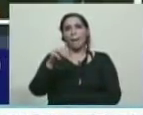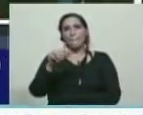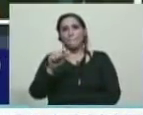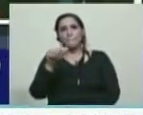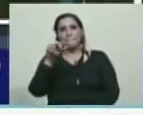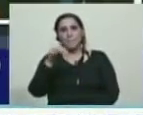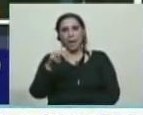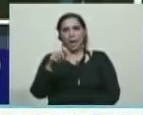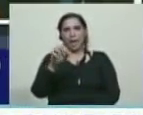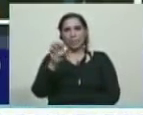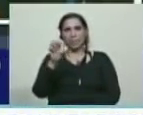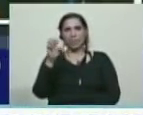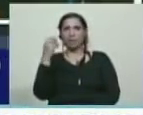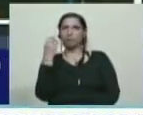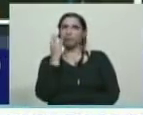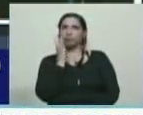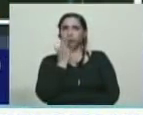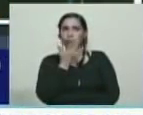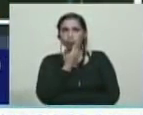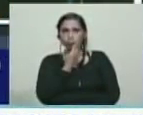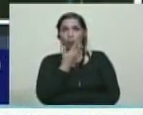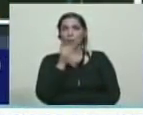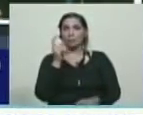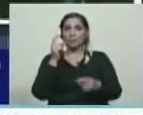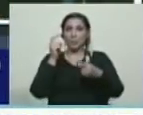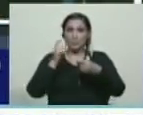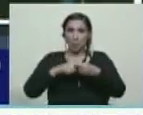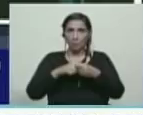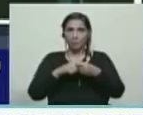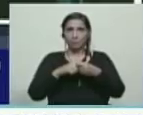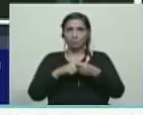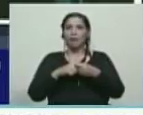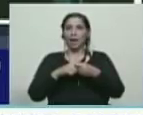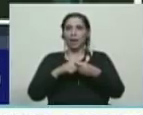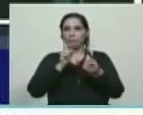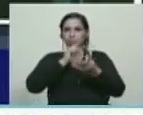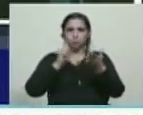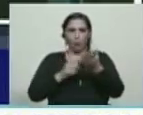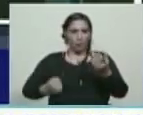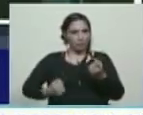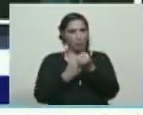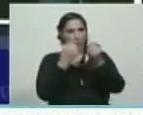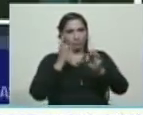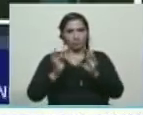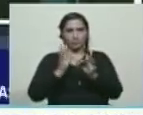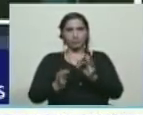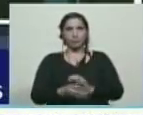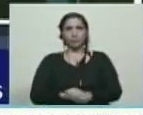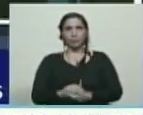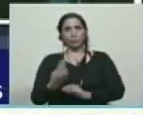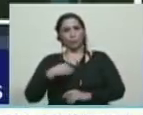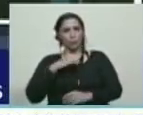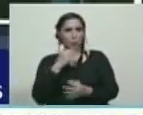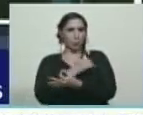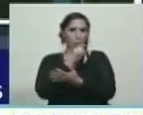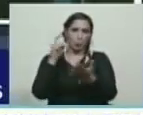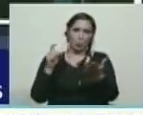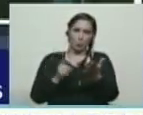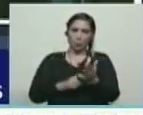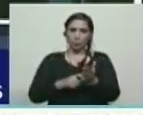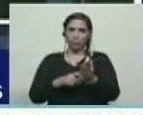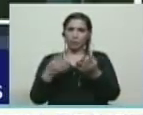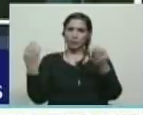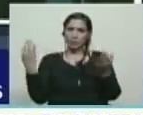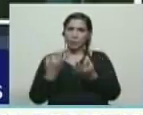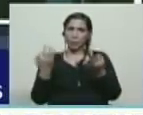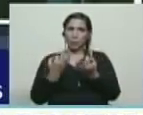porciones complementan en este caso el respaldo de nuestro criptoactivo. Estamos totalmente seguros de que esta